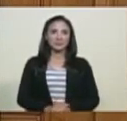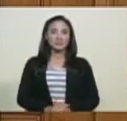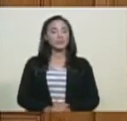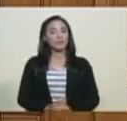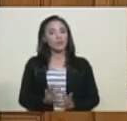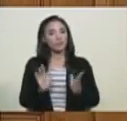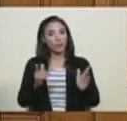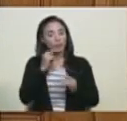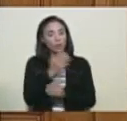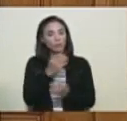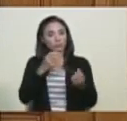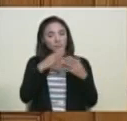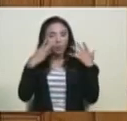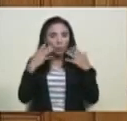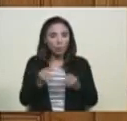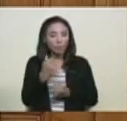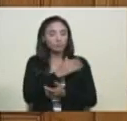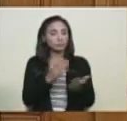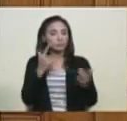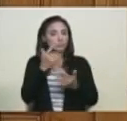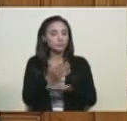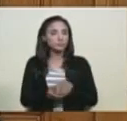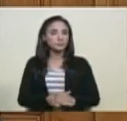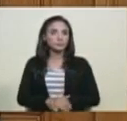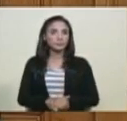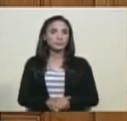aseguro. Presidente Rajoy le dijo,